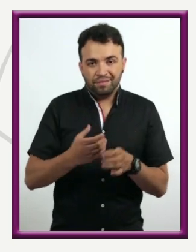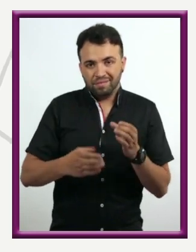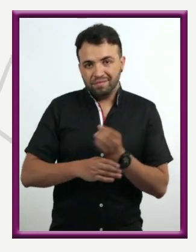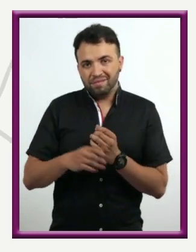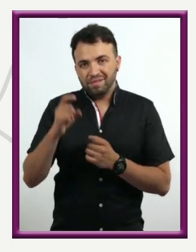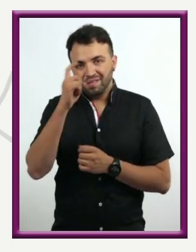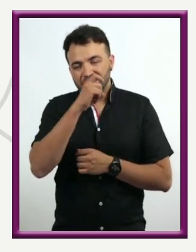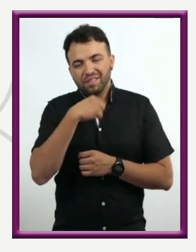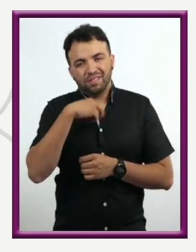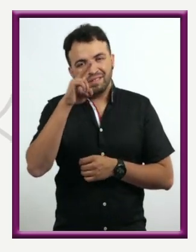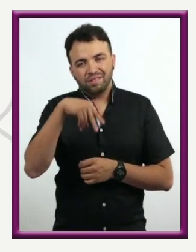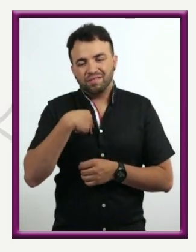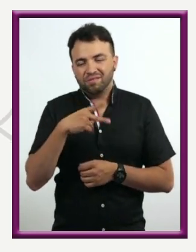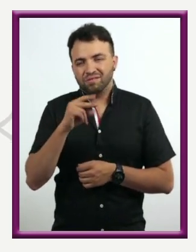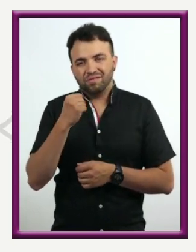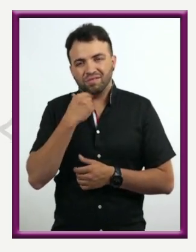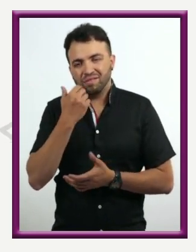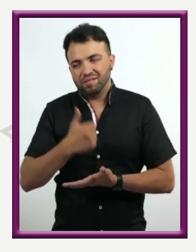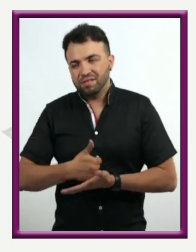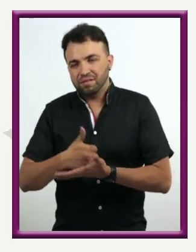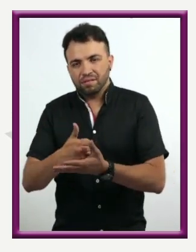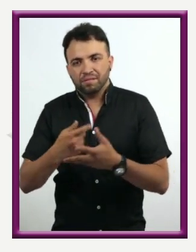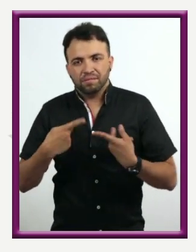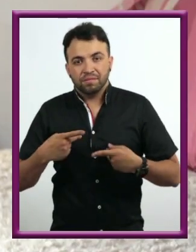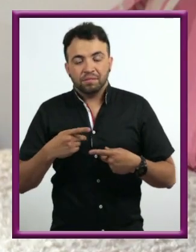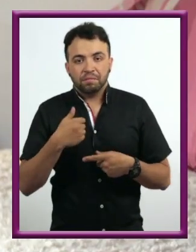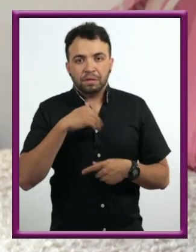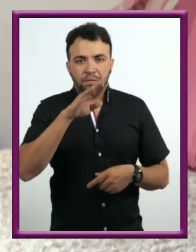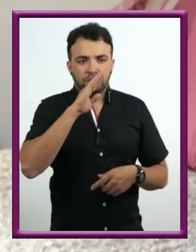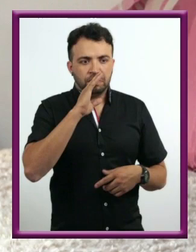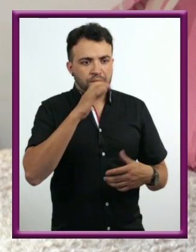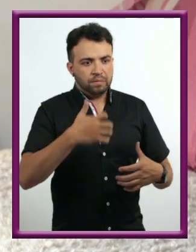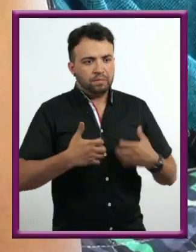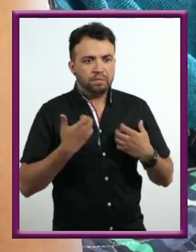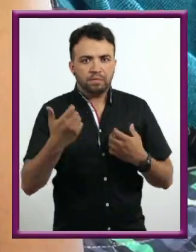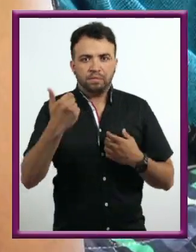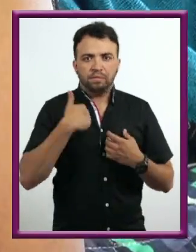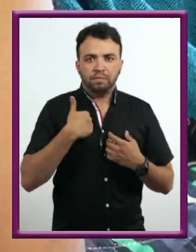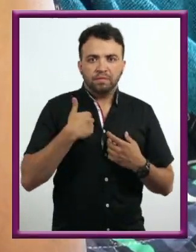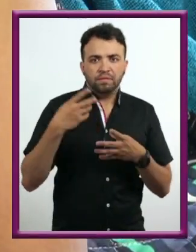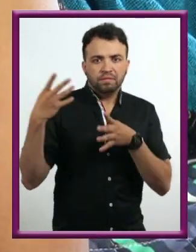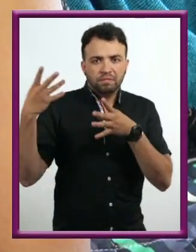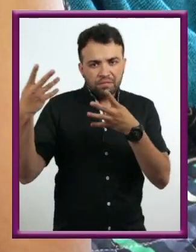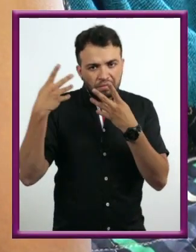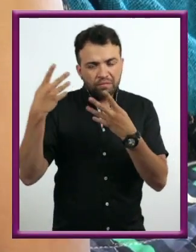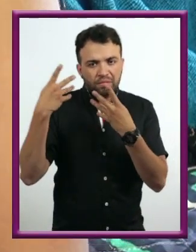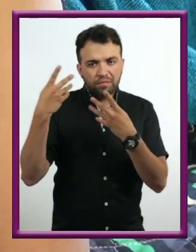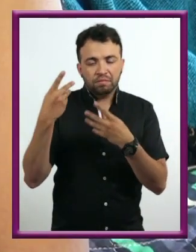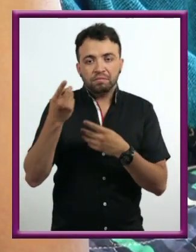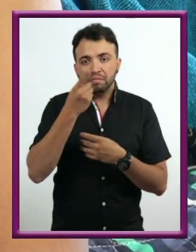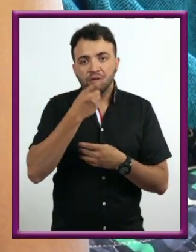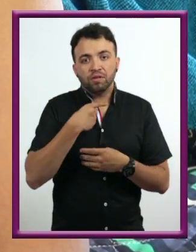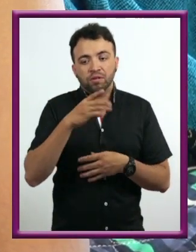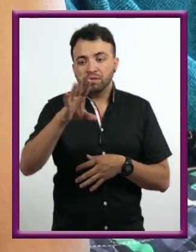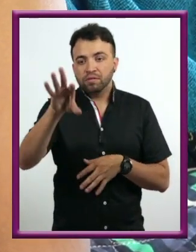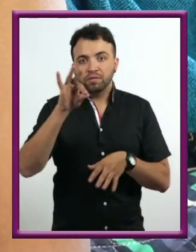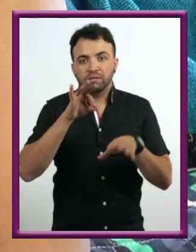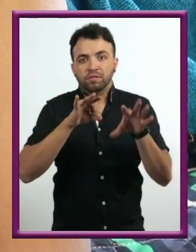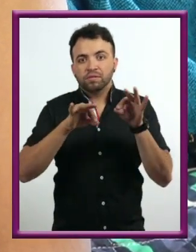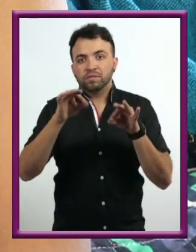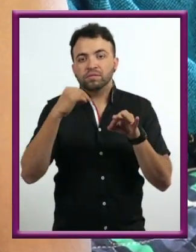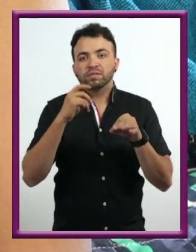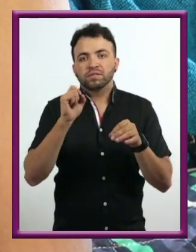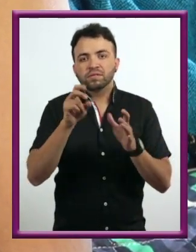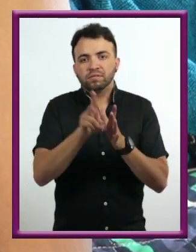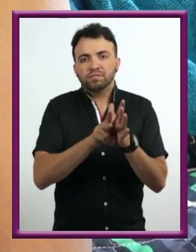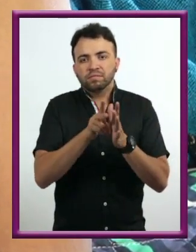cosas, ya no me dan ganas de ayudarle a nadie. Pues, ¿qué pasó? Mi mamá se enojó conmigo, me regañó y no me va a dejar elegir las películas